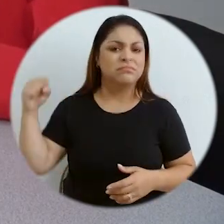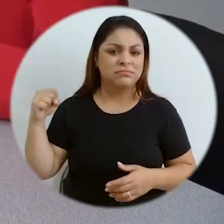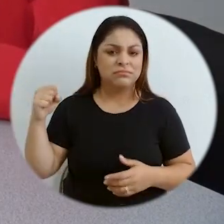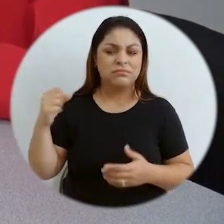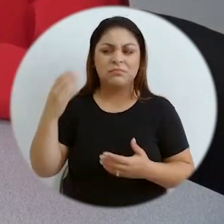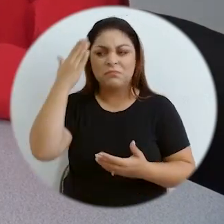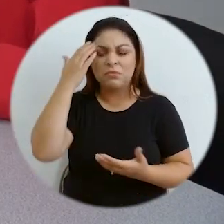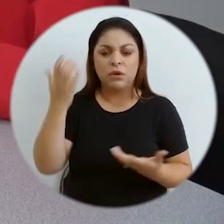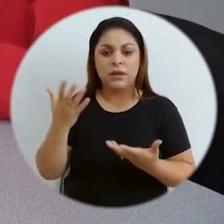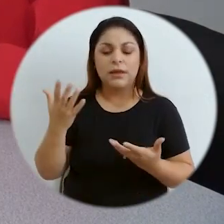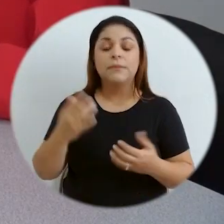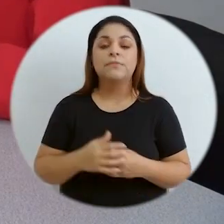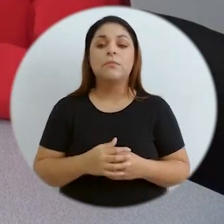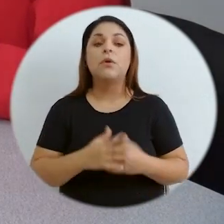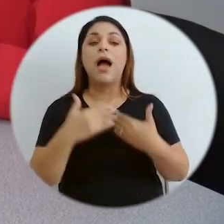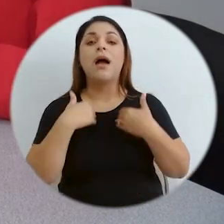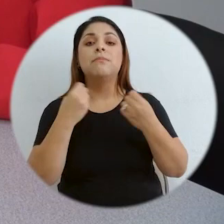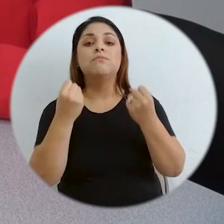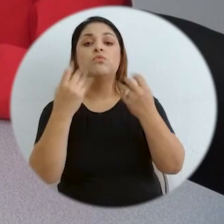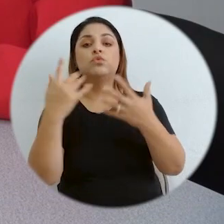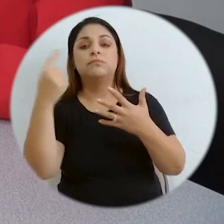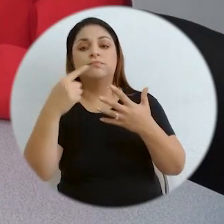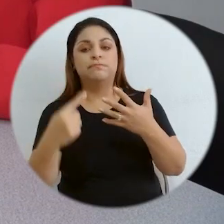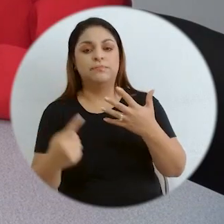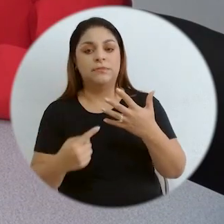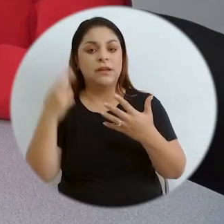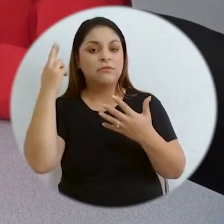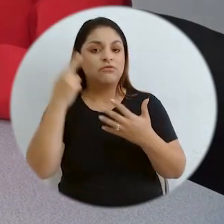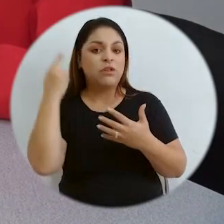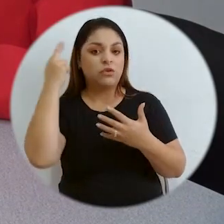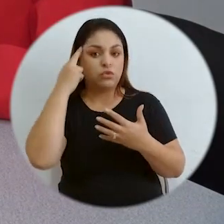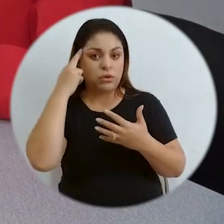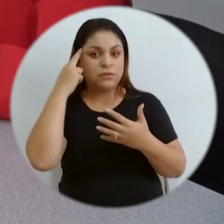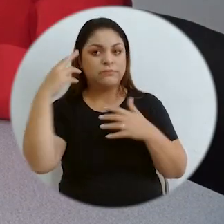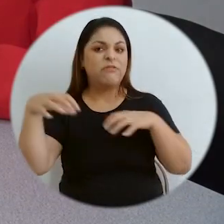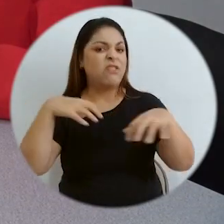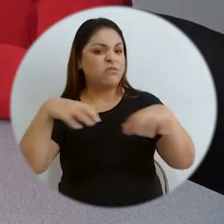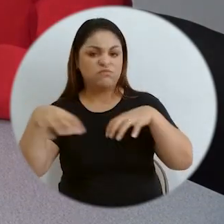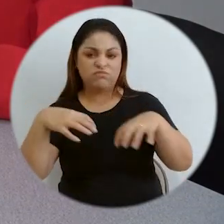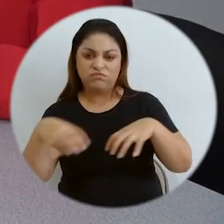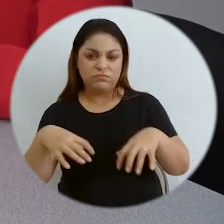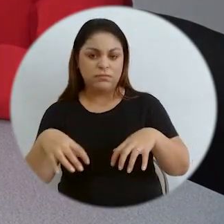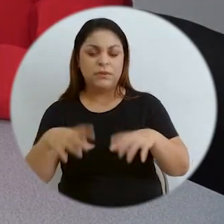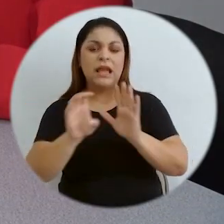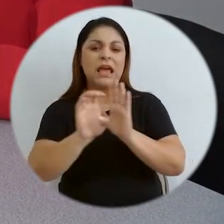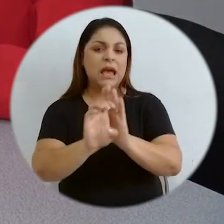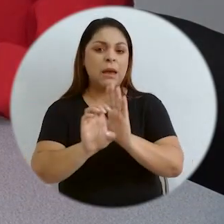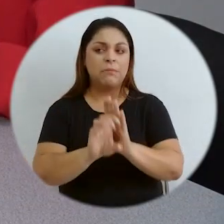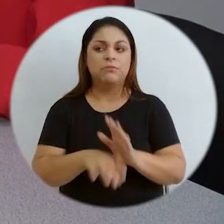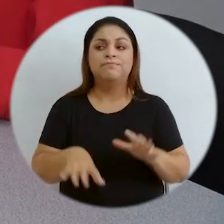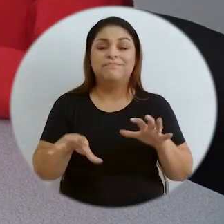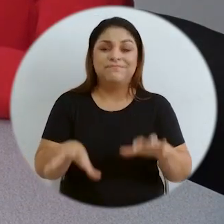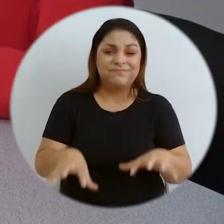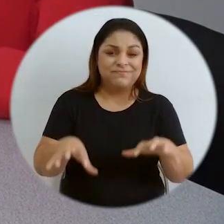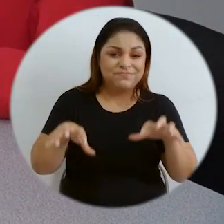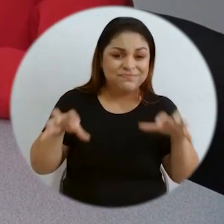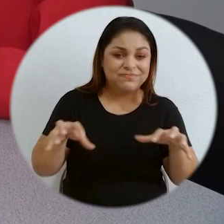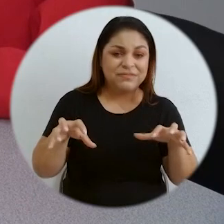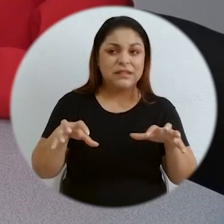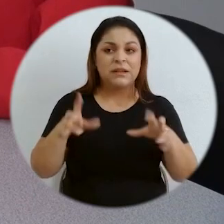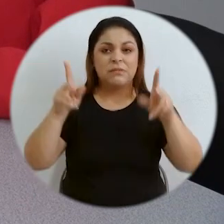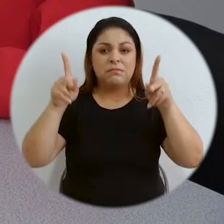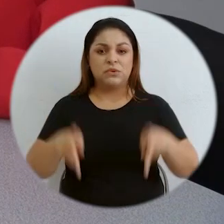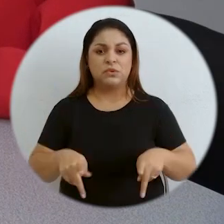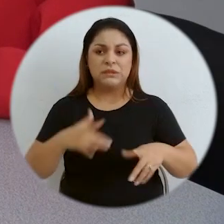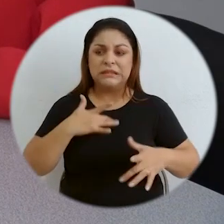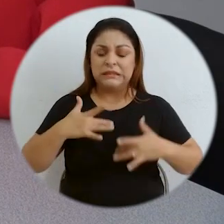Sí, entonces cuando decimos que es multifactorial pueden haber diversos factores, situaciones